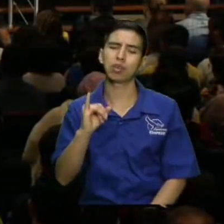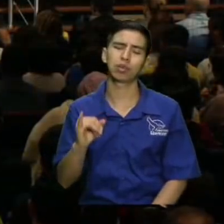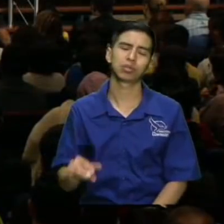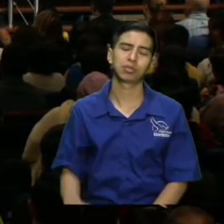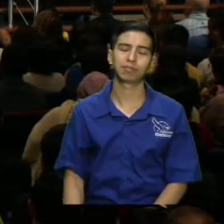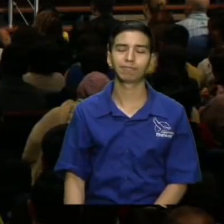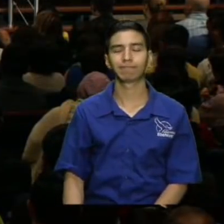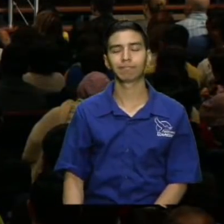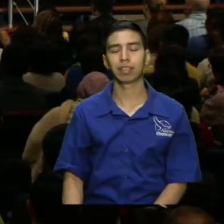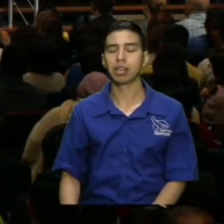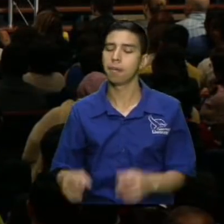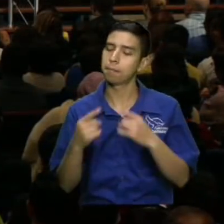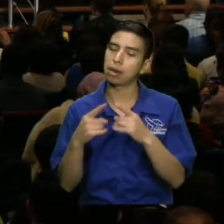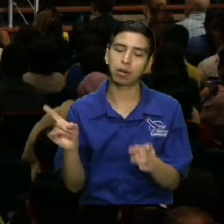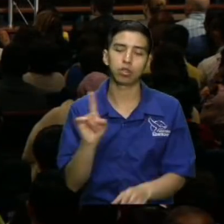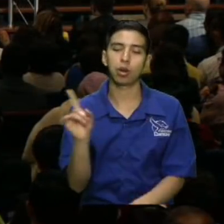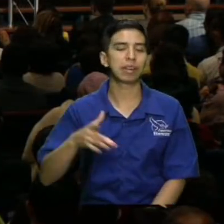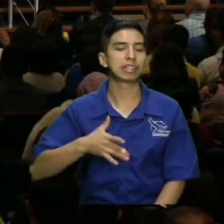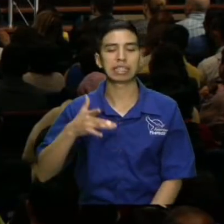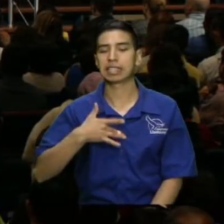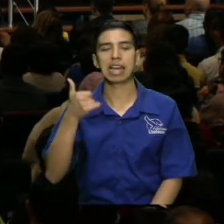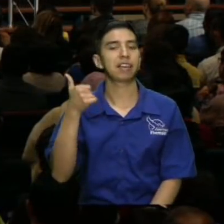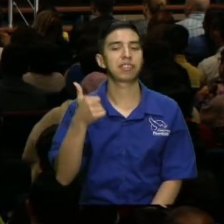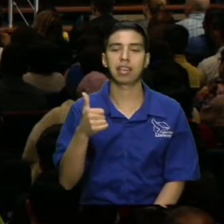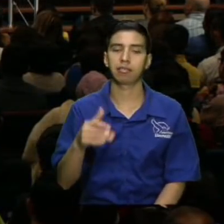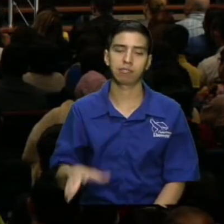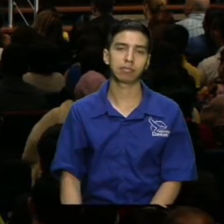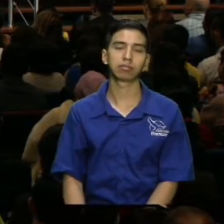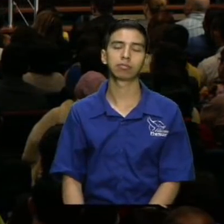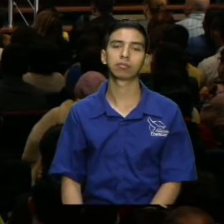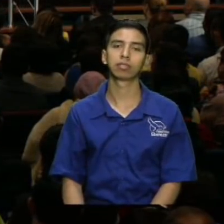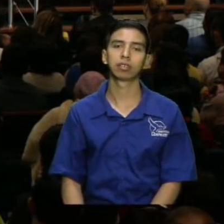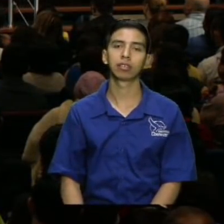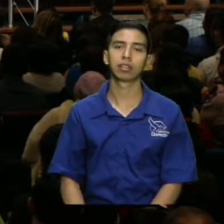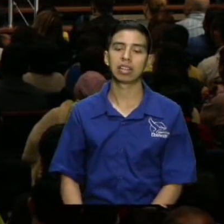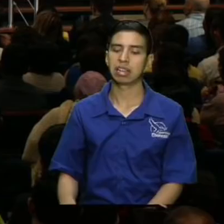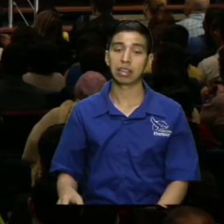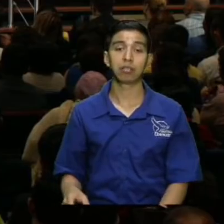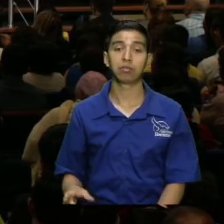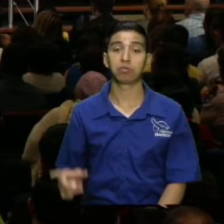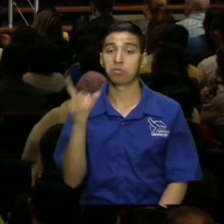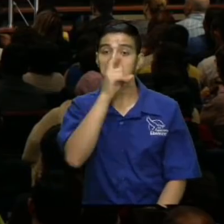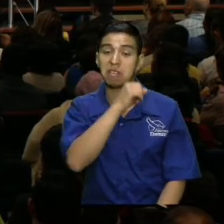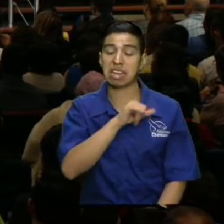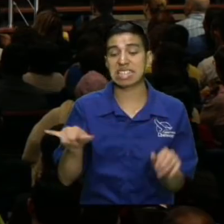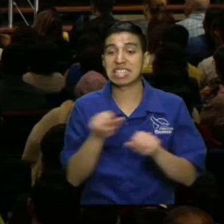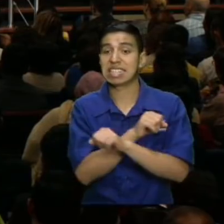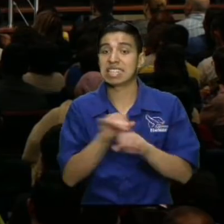Pero no había nada para mí.